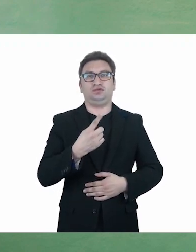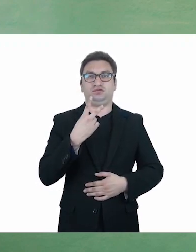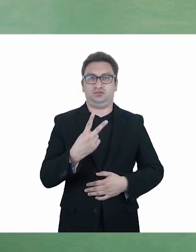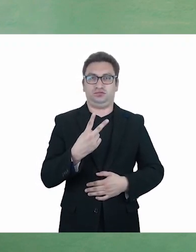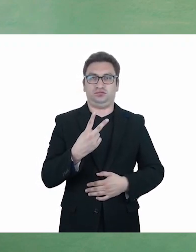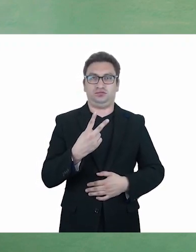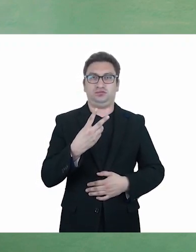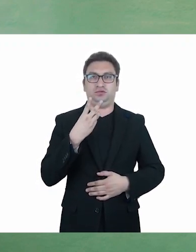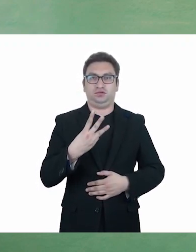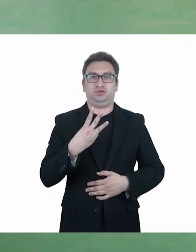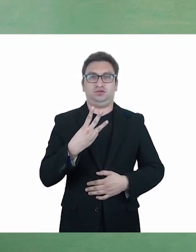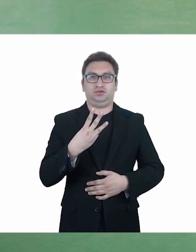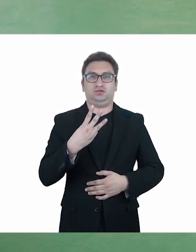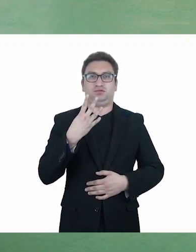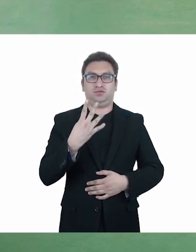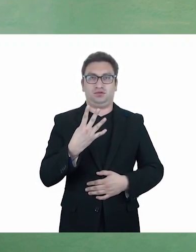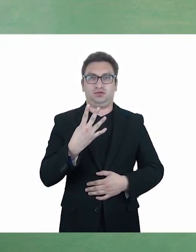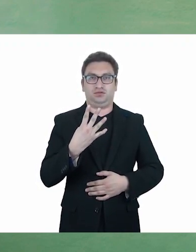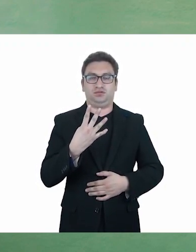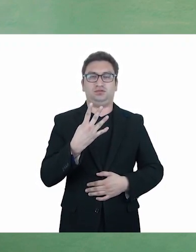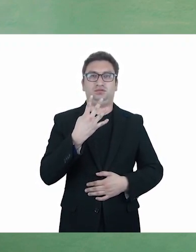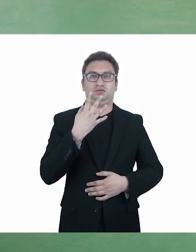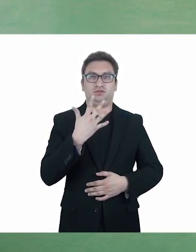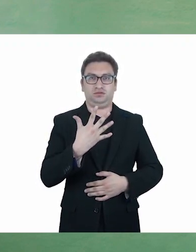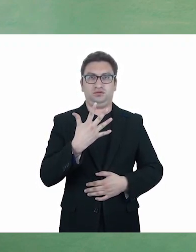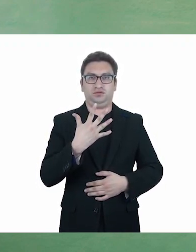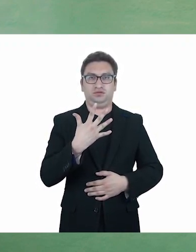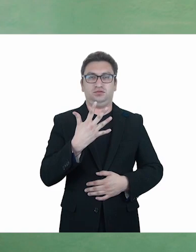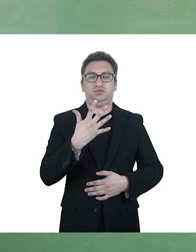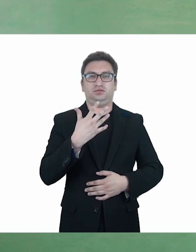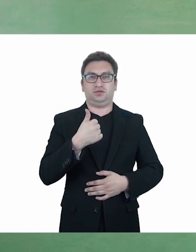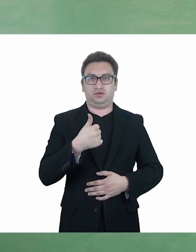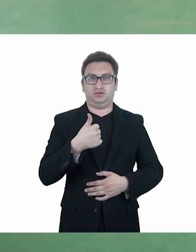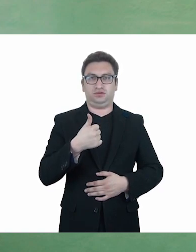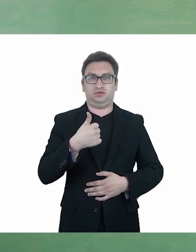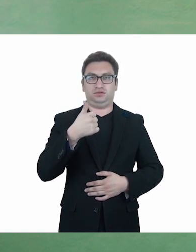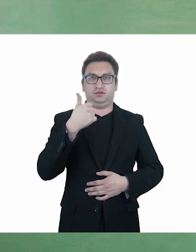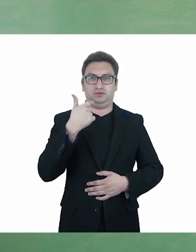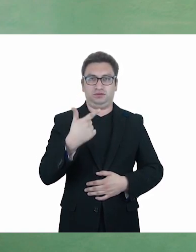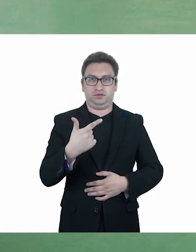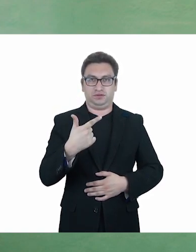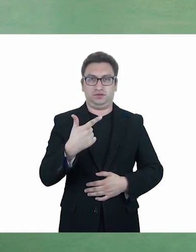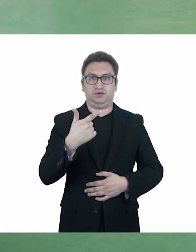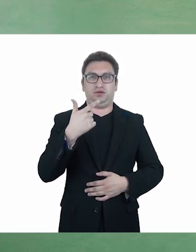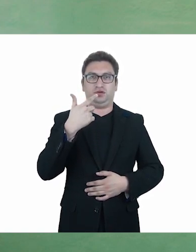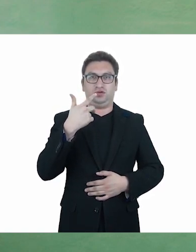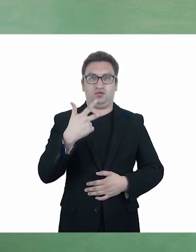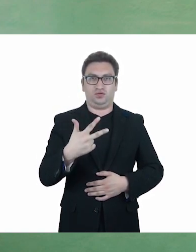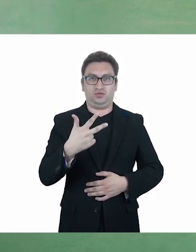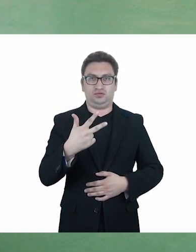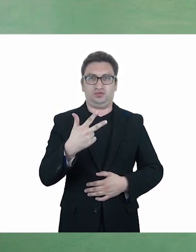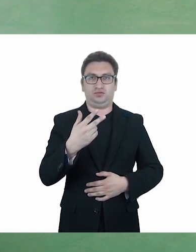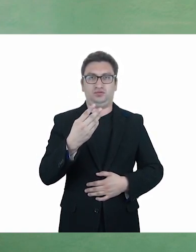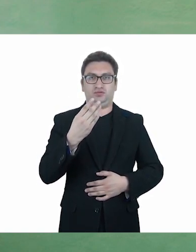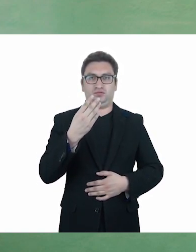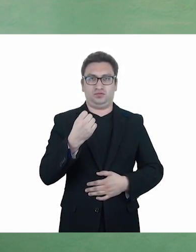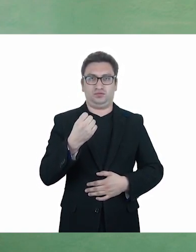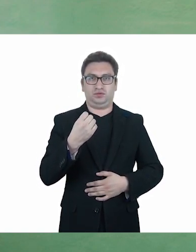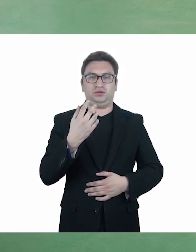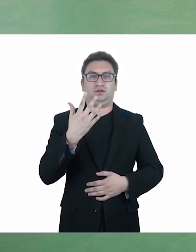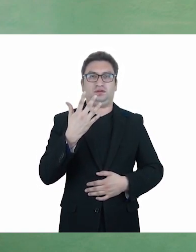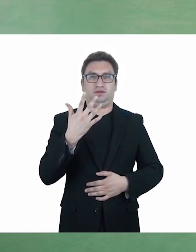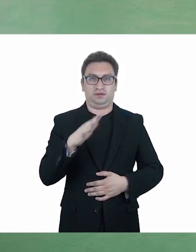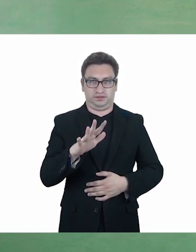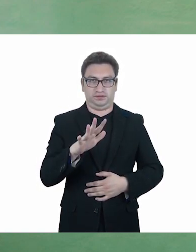1, 2, 3, 4, 5, 6, 7,